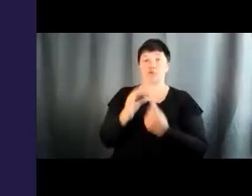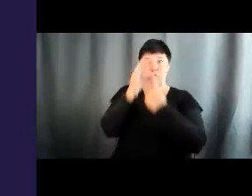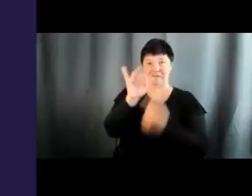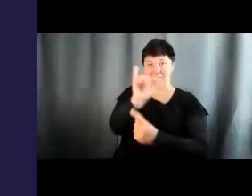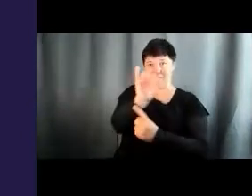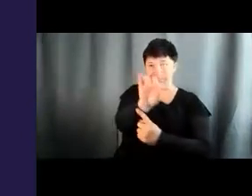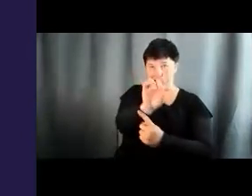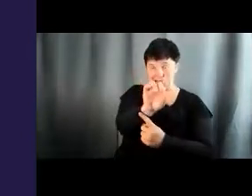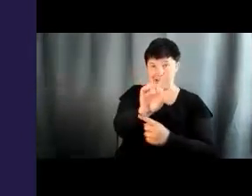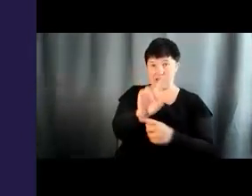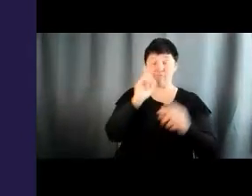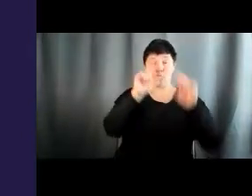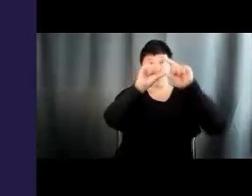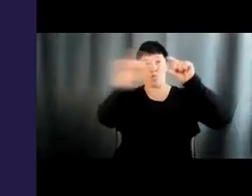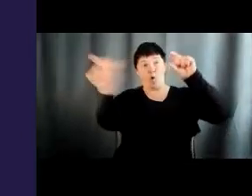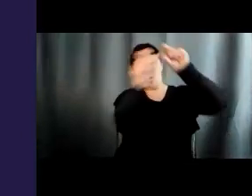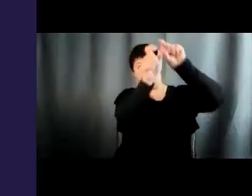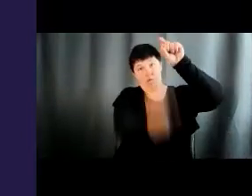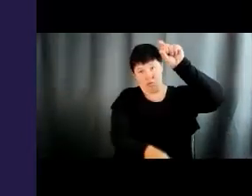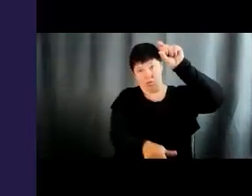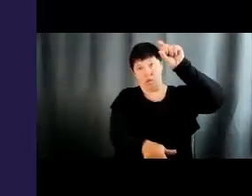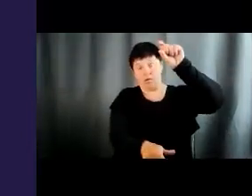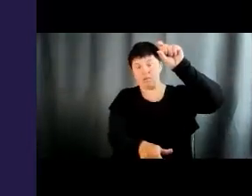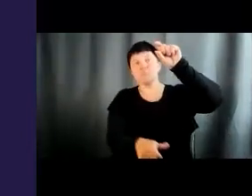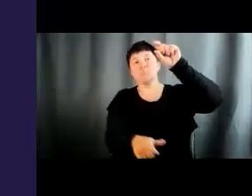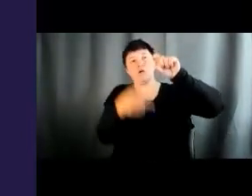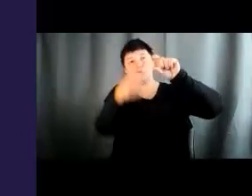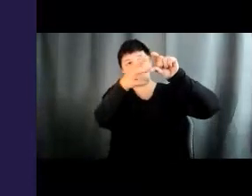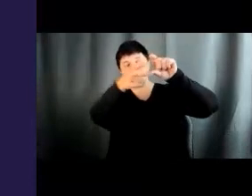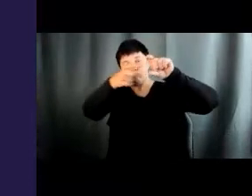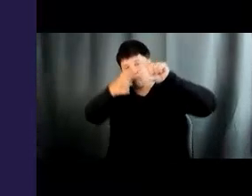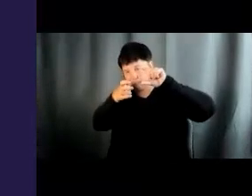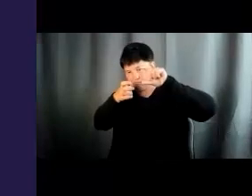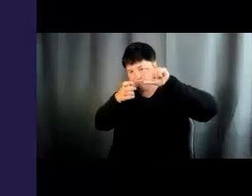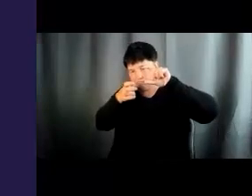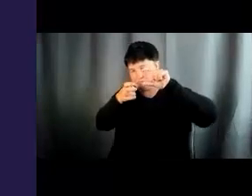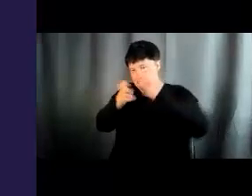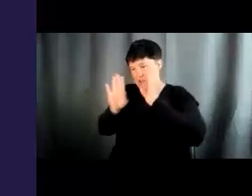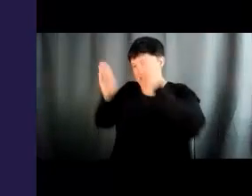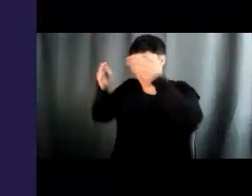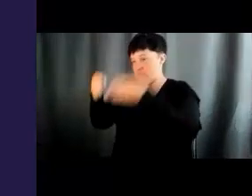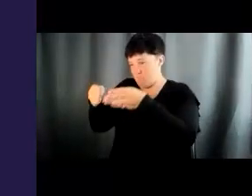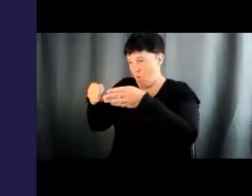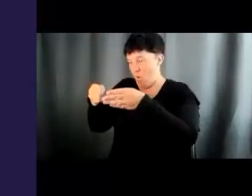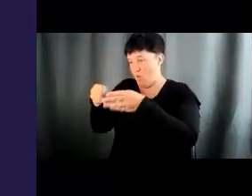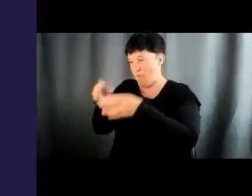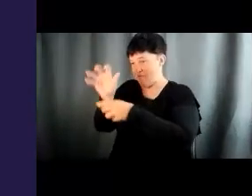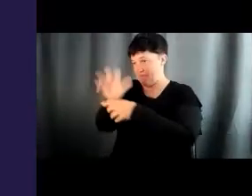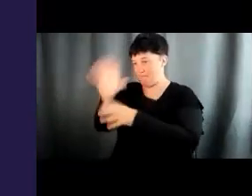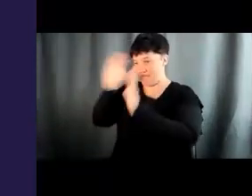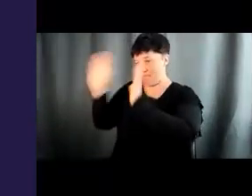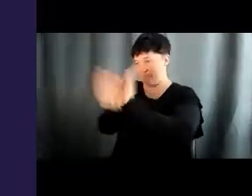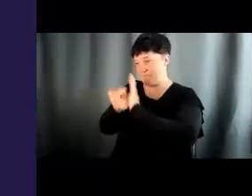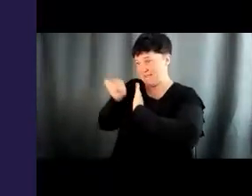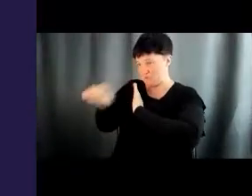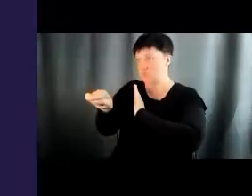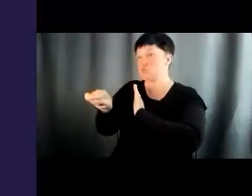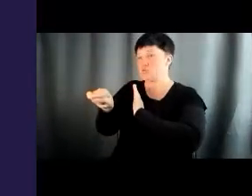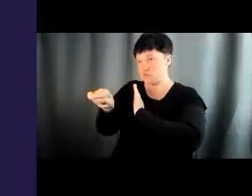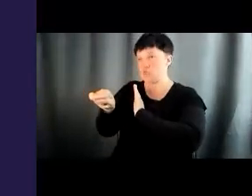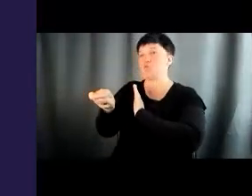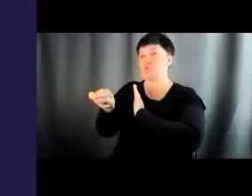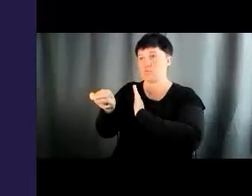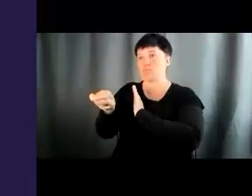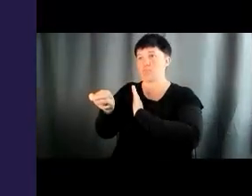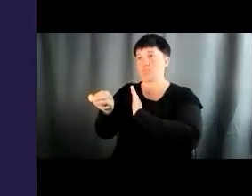A partir de eso podemos abstraerlo para que sea el centroide del píxel o el cuadrado real proyectado de la esfera del